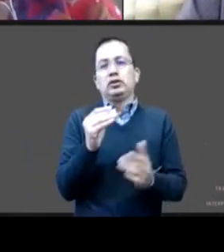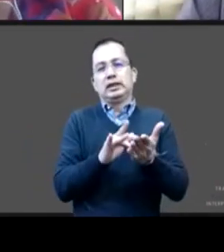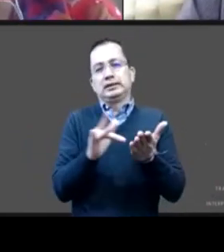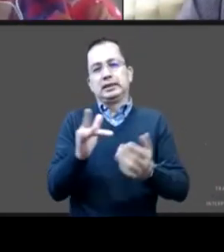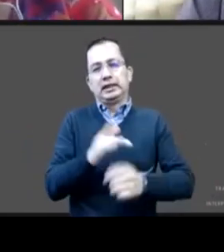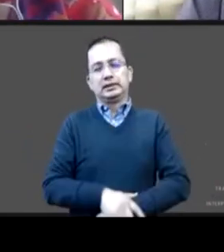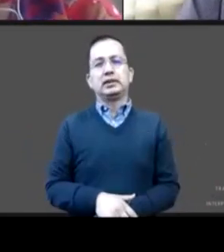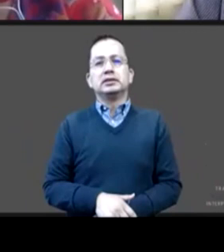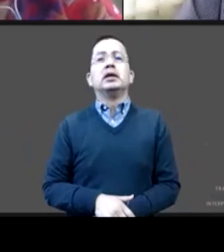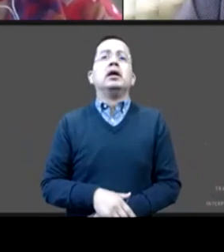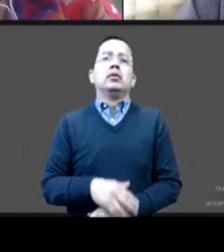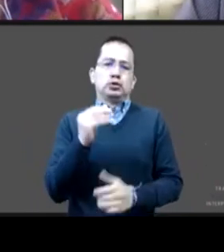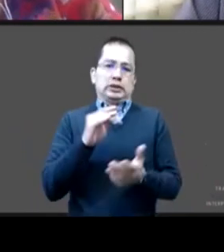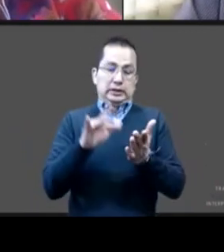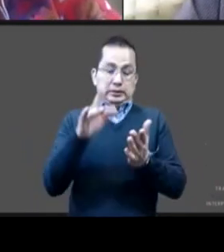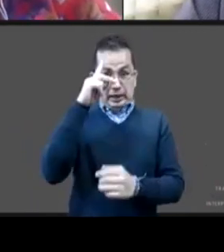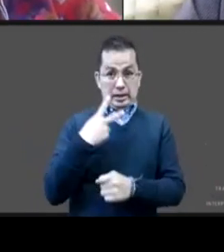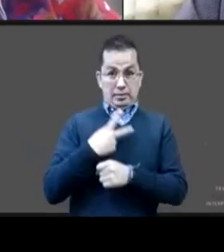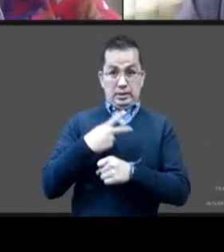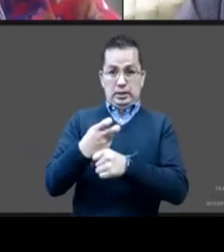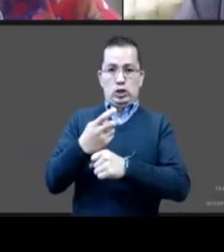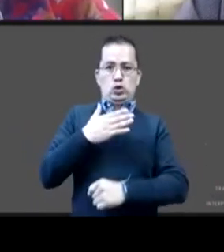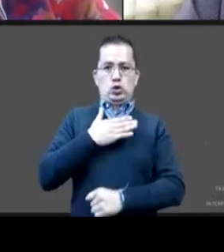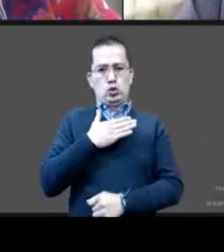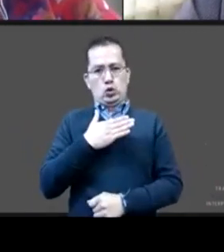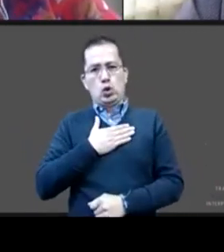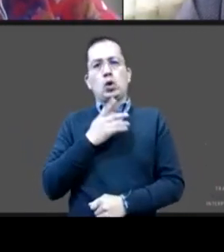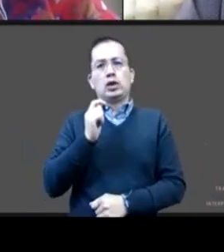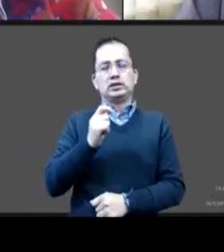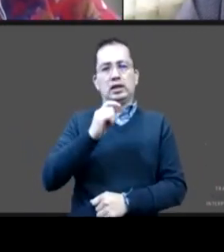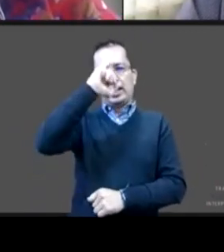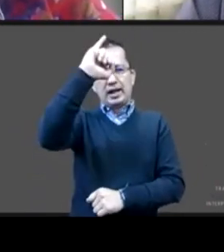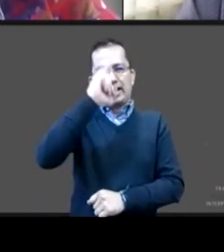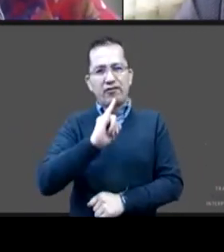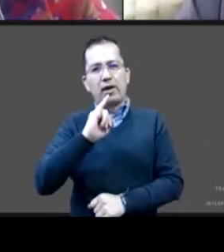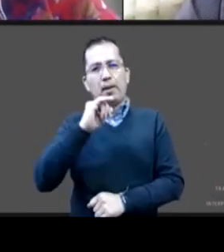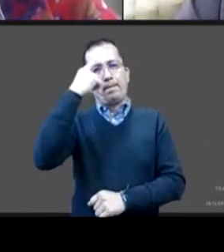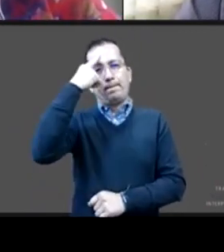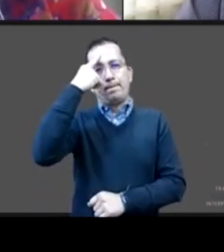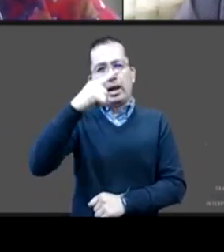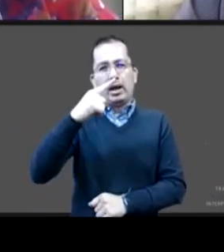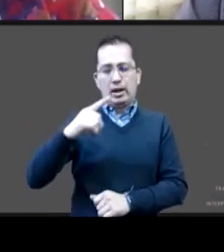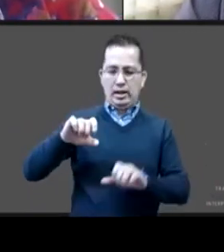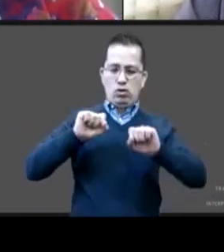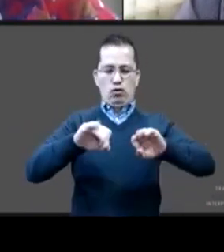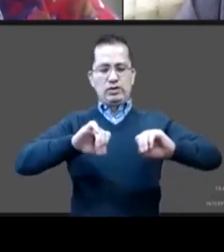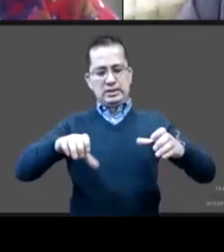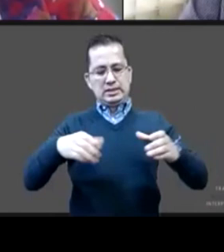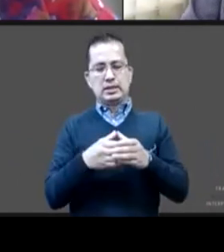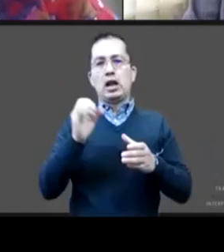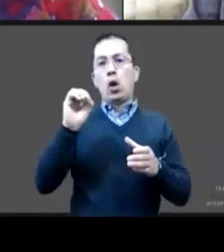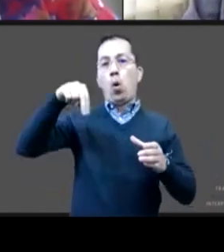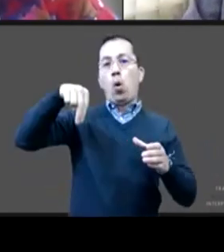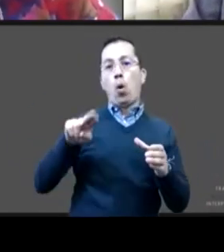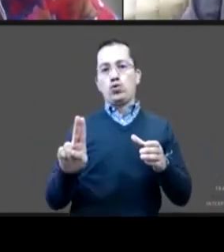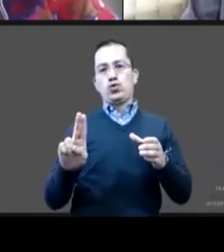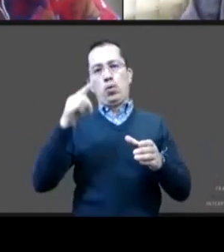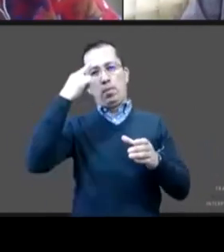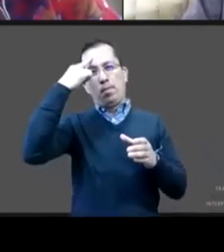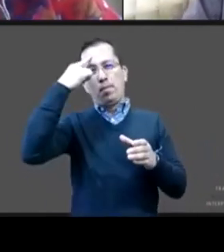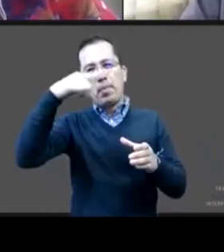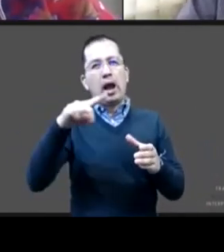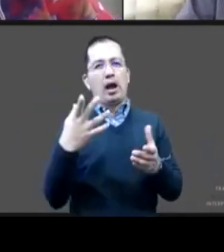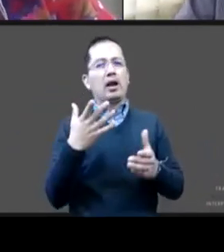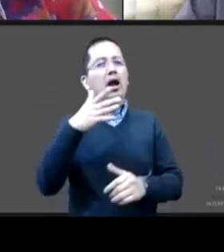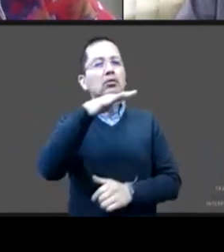Martín, soy Nayeli Loya, soy la jefa del Programa Global de Ciberdelito de la Oficina de Naciones Unidas contra la Droga y el Delito. Tenemos